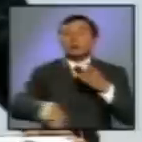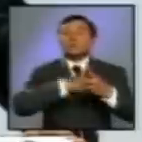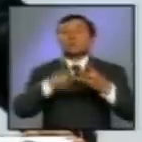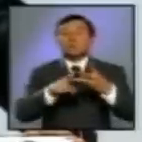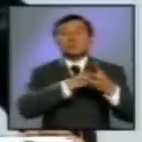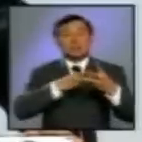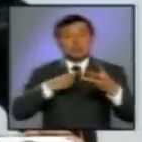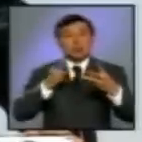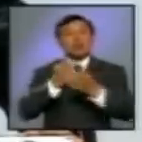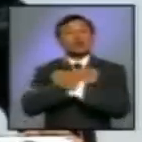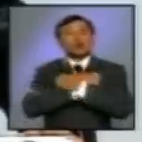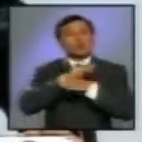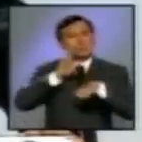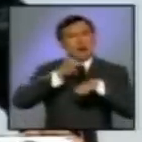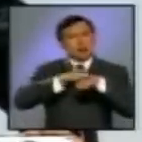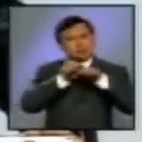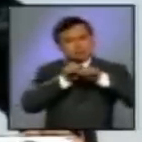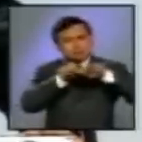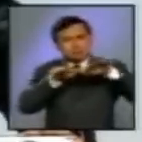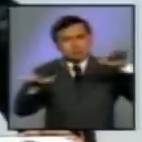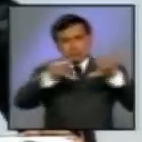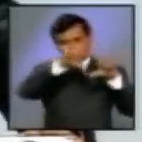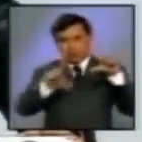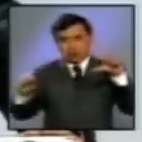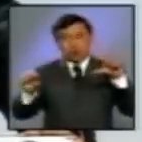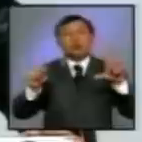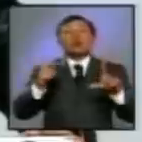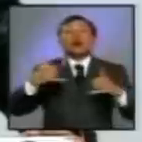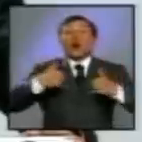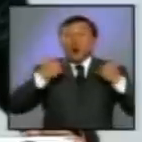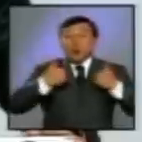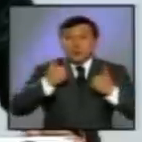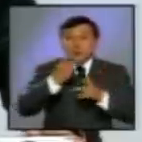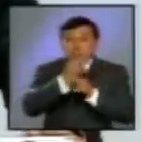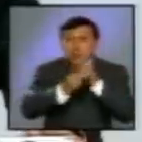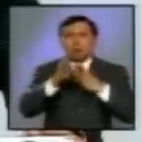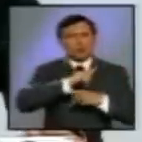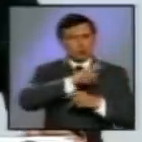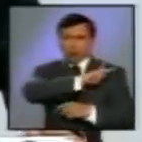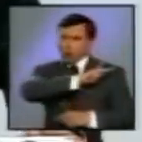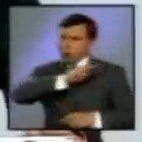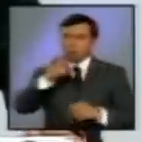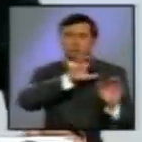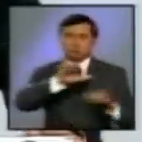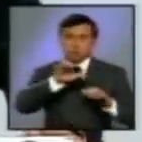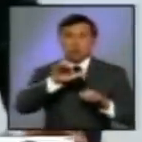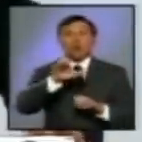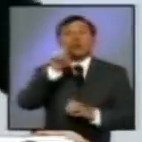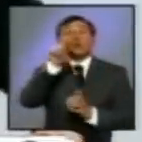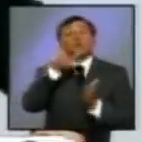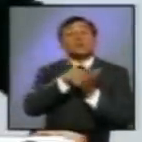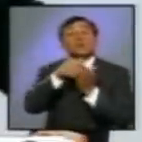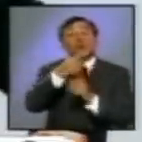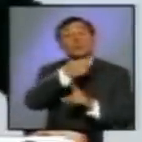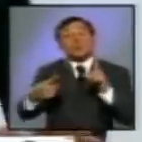llegue el nivel preparatoria a todos los jóvenes de México y que 1,5 millones más de jóvenes puedan